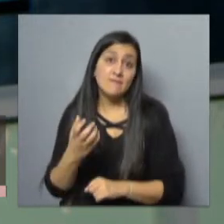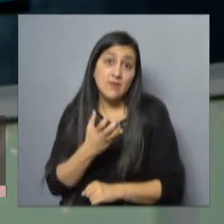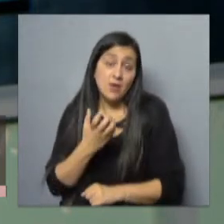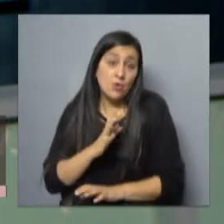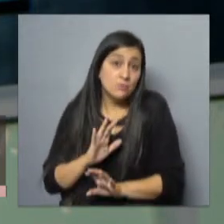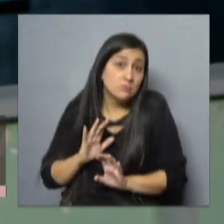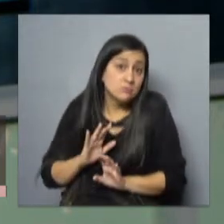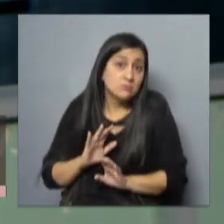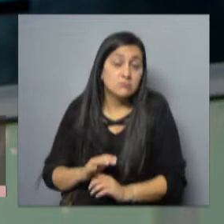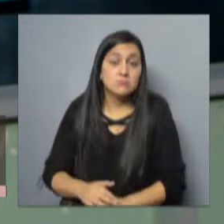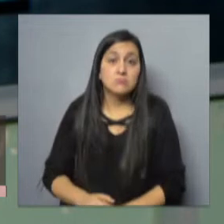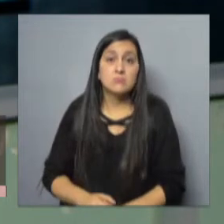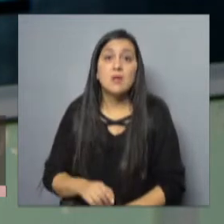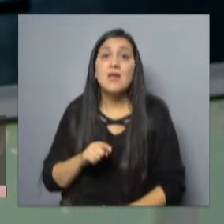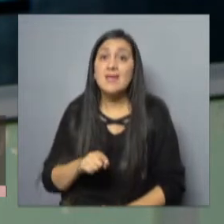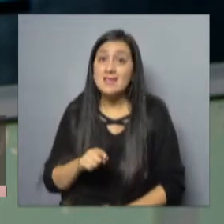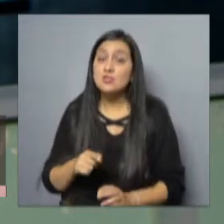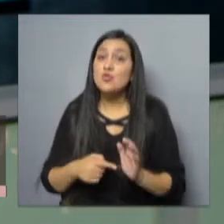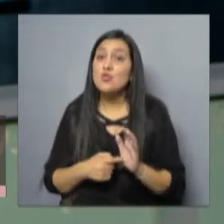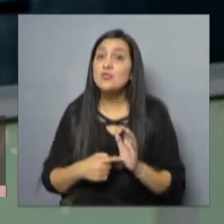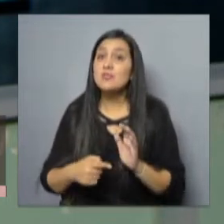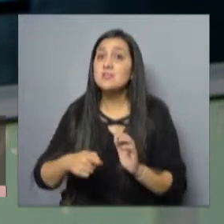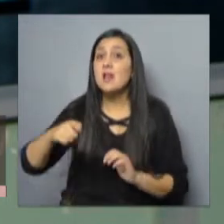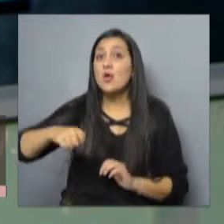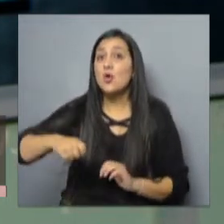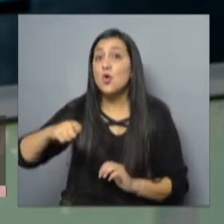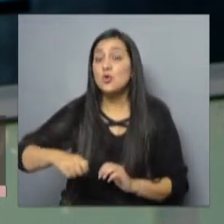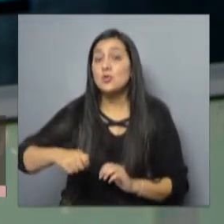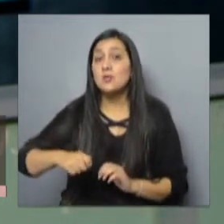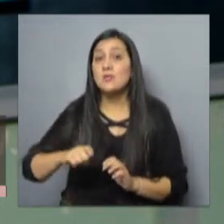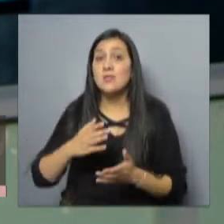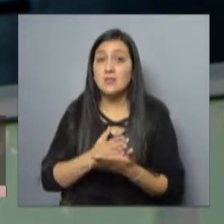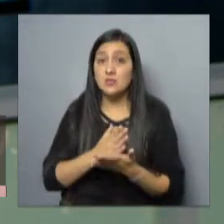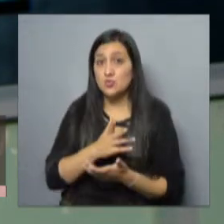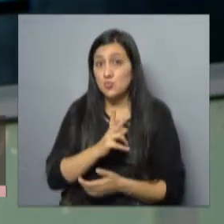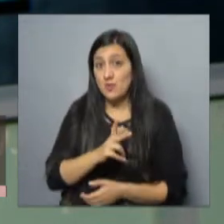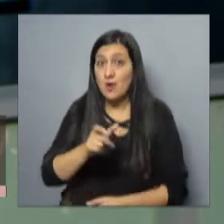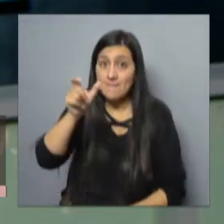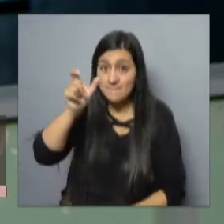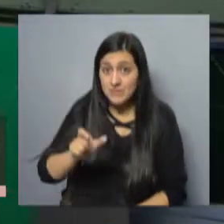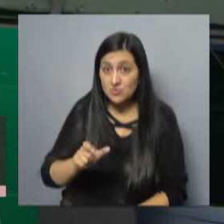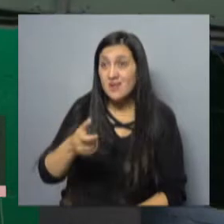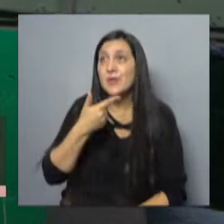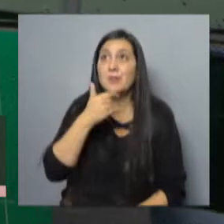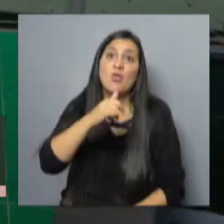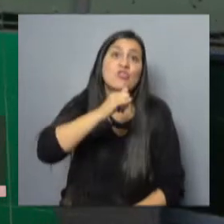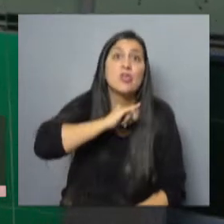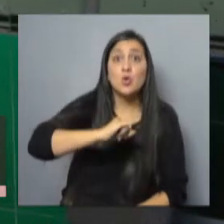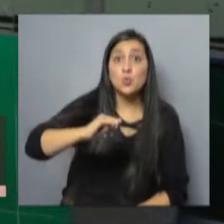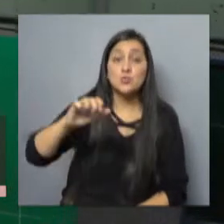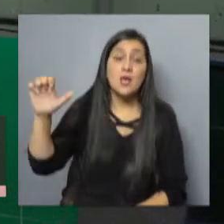esa es la expresión que emplea la corte interamericana de derechos humanos esta persona denuncia la empresa